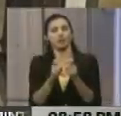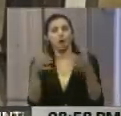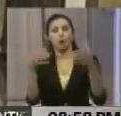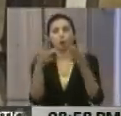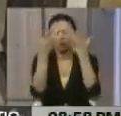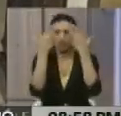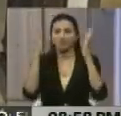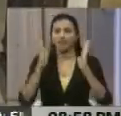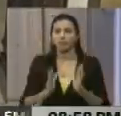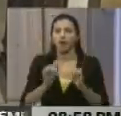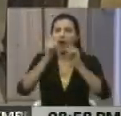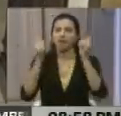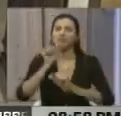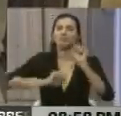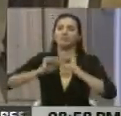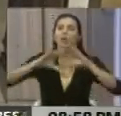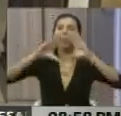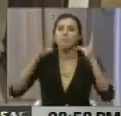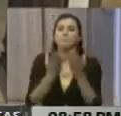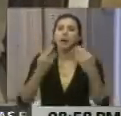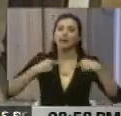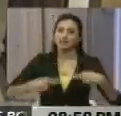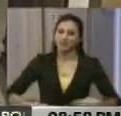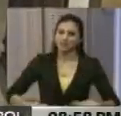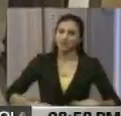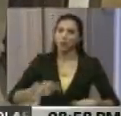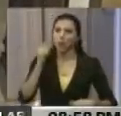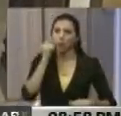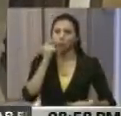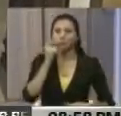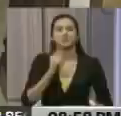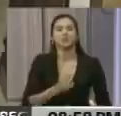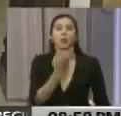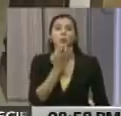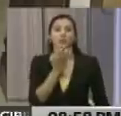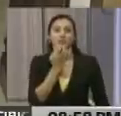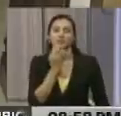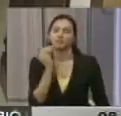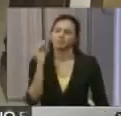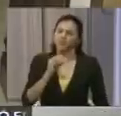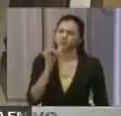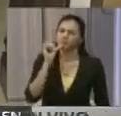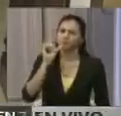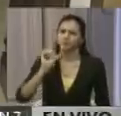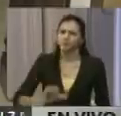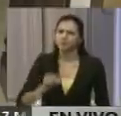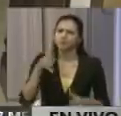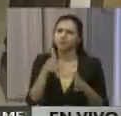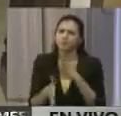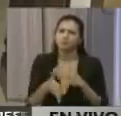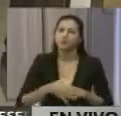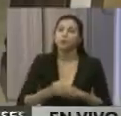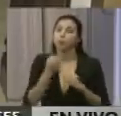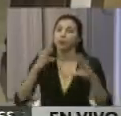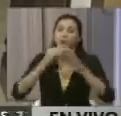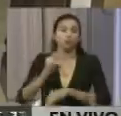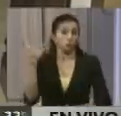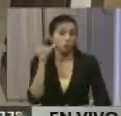intelectuales y artistas en defensa de la humanidad. Nuestro compañero Luis Araujo nos ofrece los detalles. Adelante, Luis, te escuchamos. Buenas